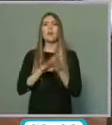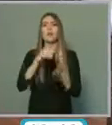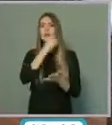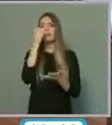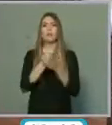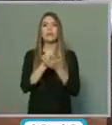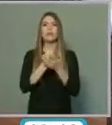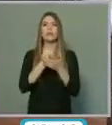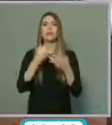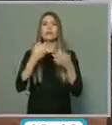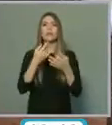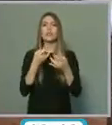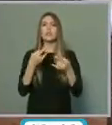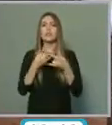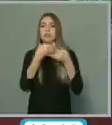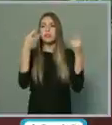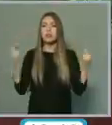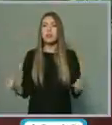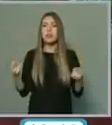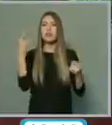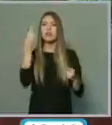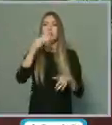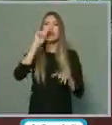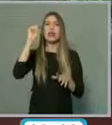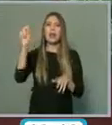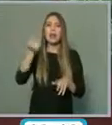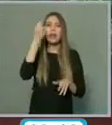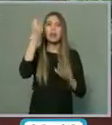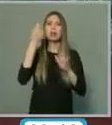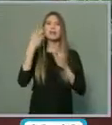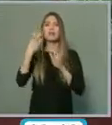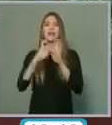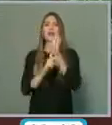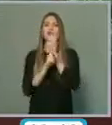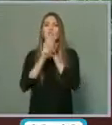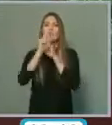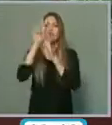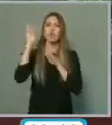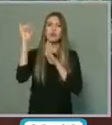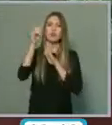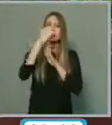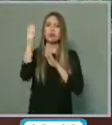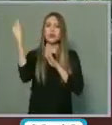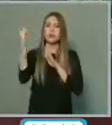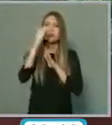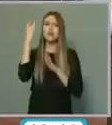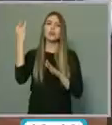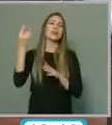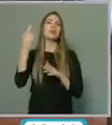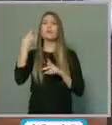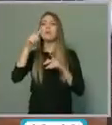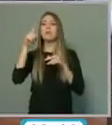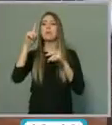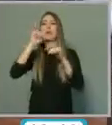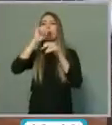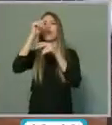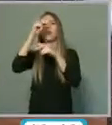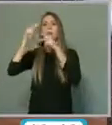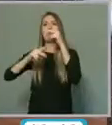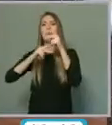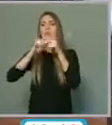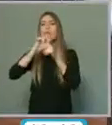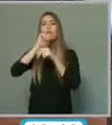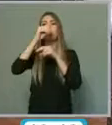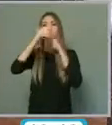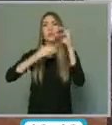parteaguas en la historia de la tecnología, de los cohetes espaciales, del espacio exterior. Así es, estamos viviendo